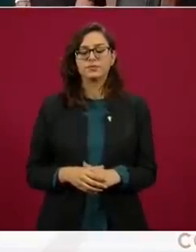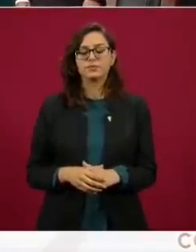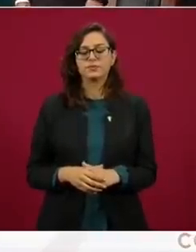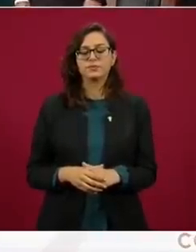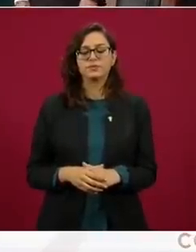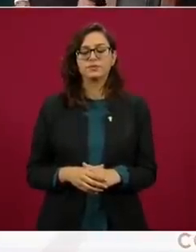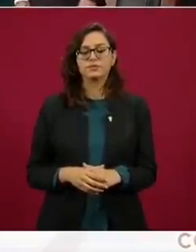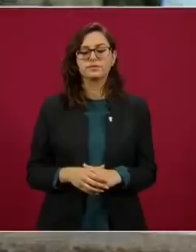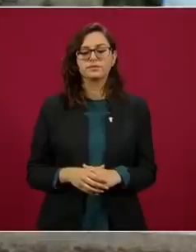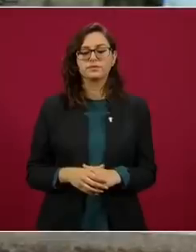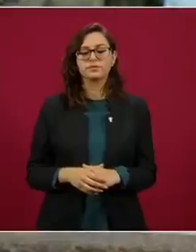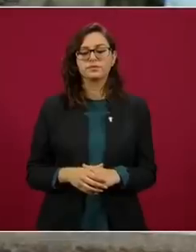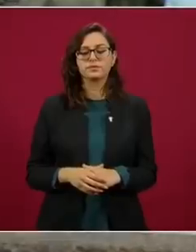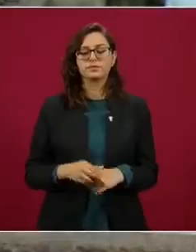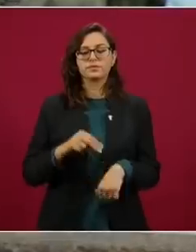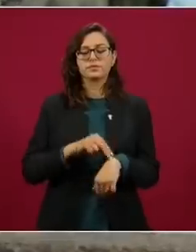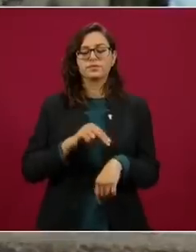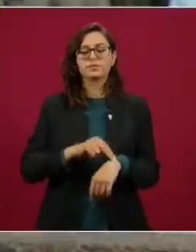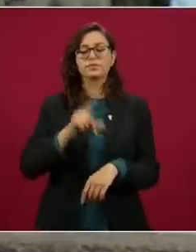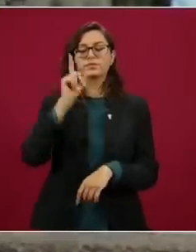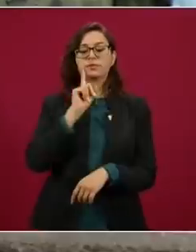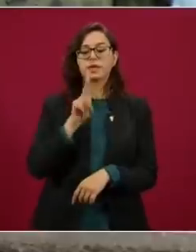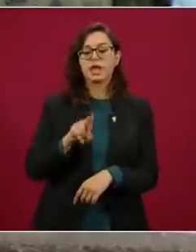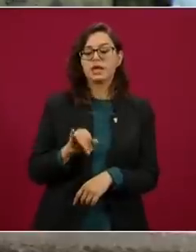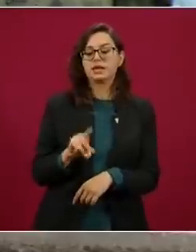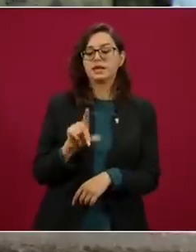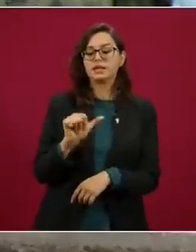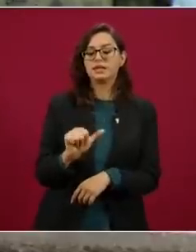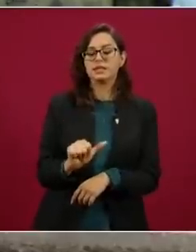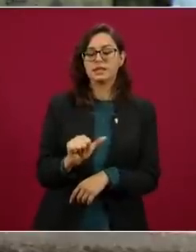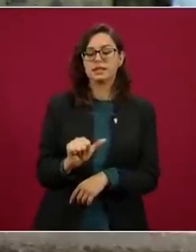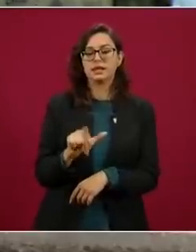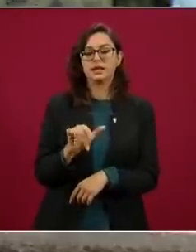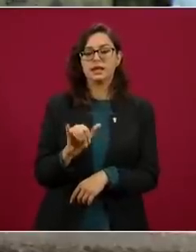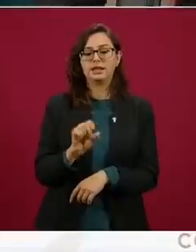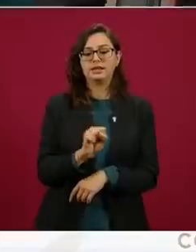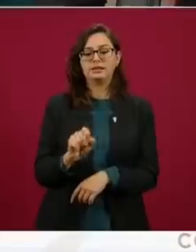y médico nidia lizeth heredia gonzález